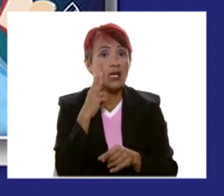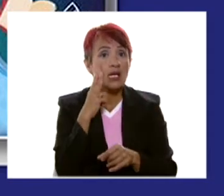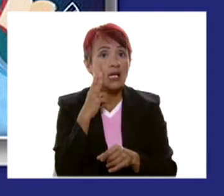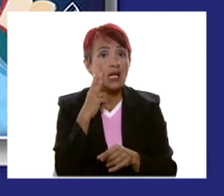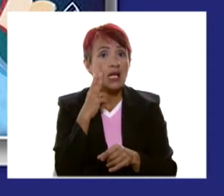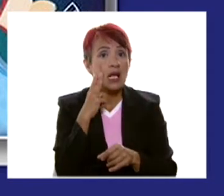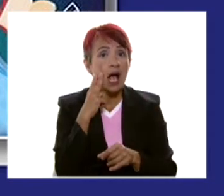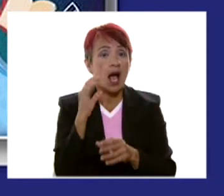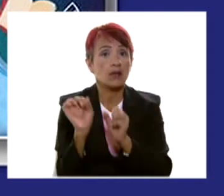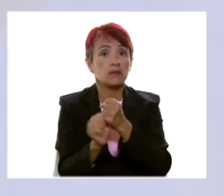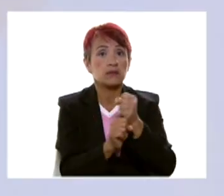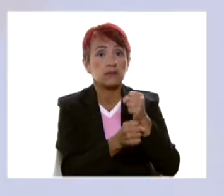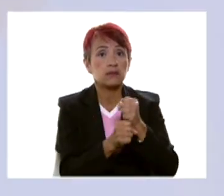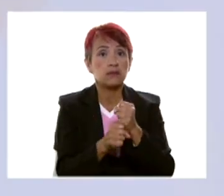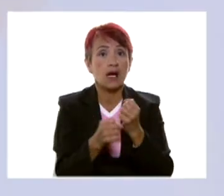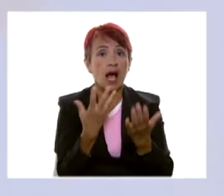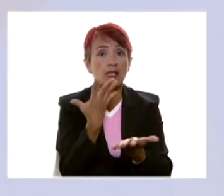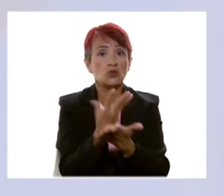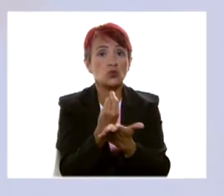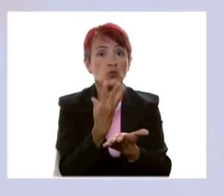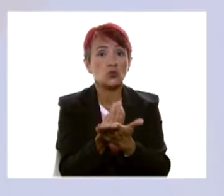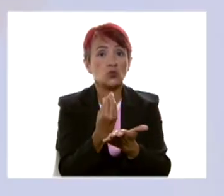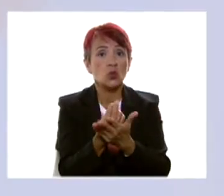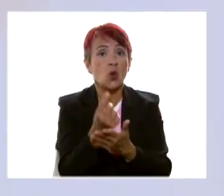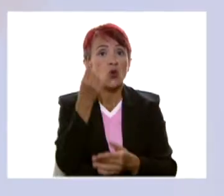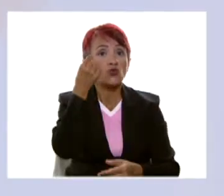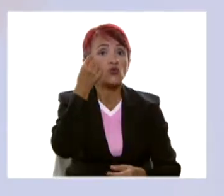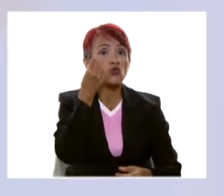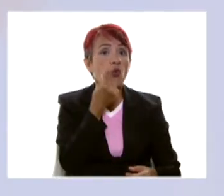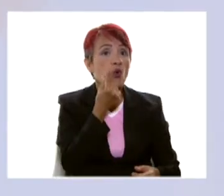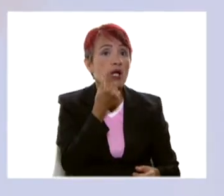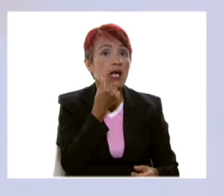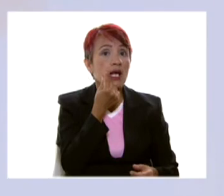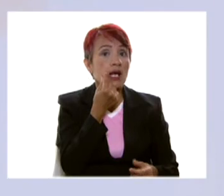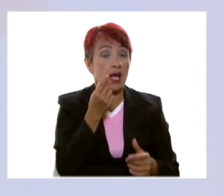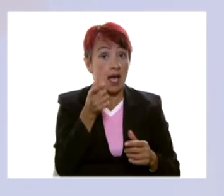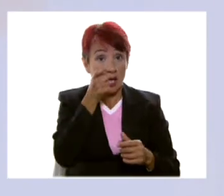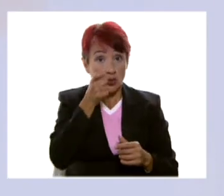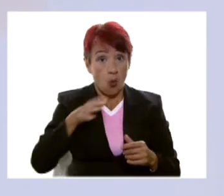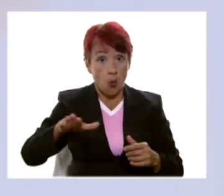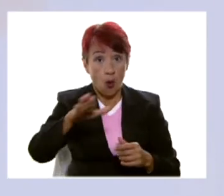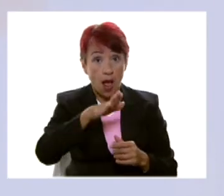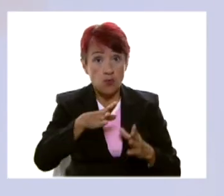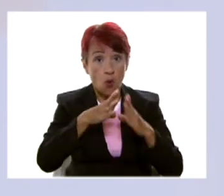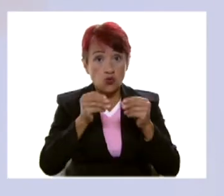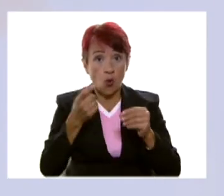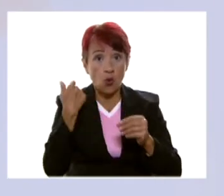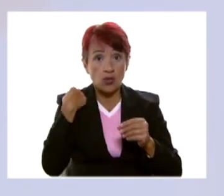Tamacuro, Anzoátegui, Sucre. Estos